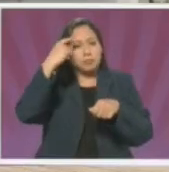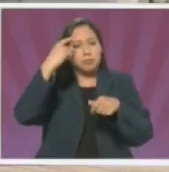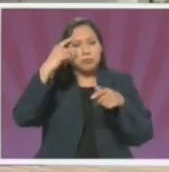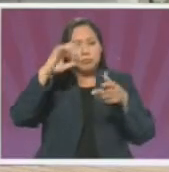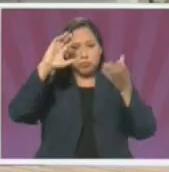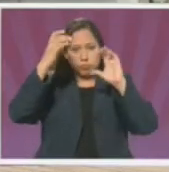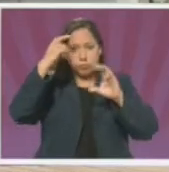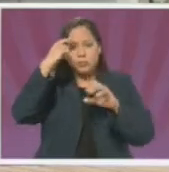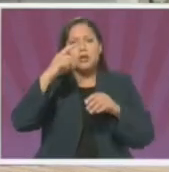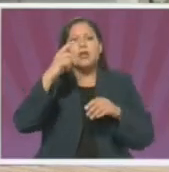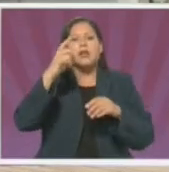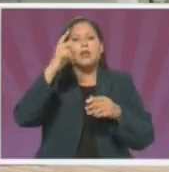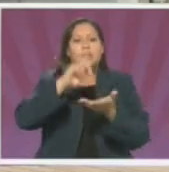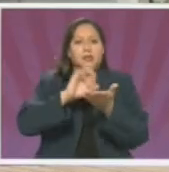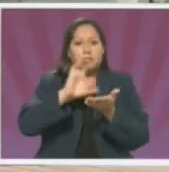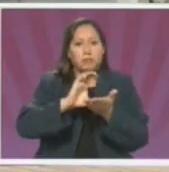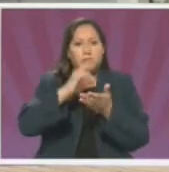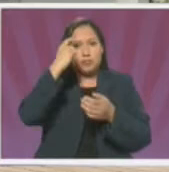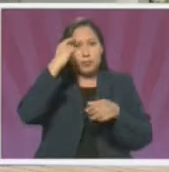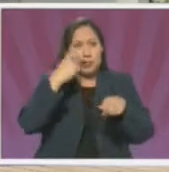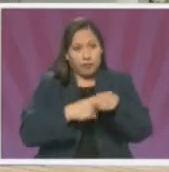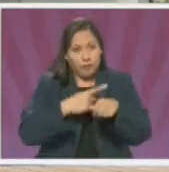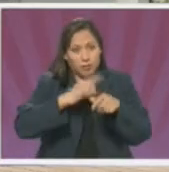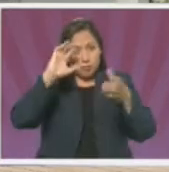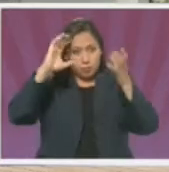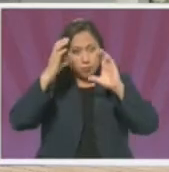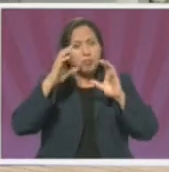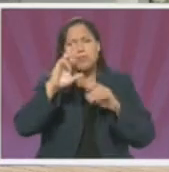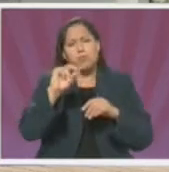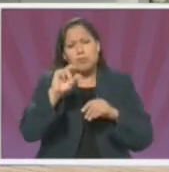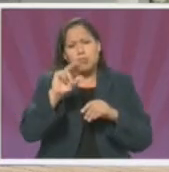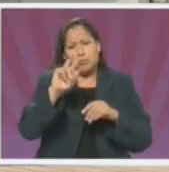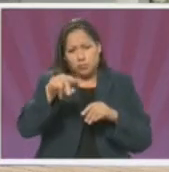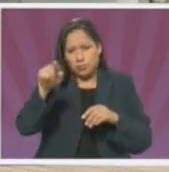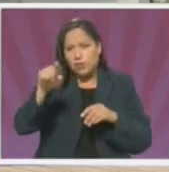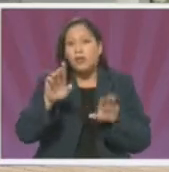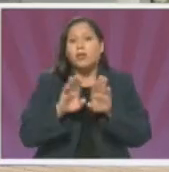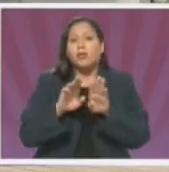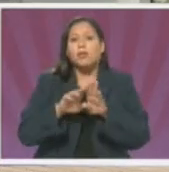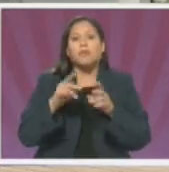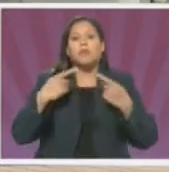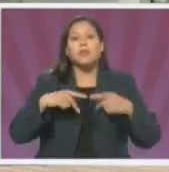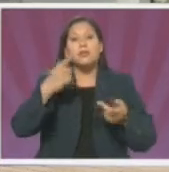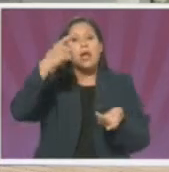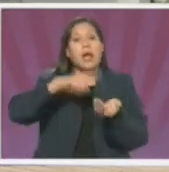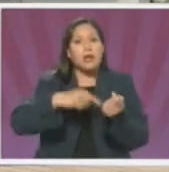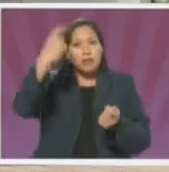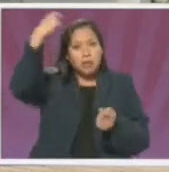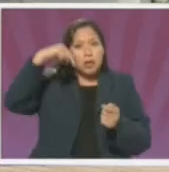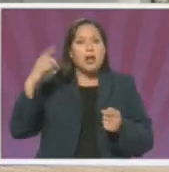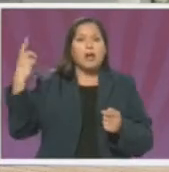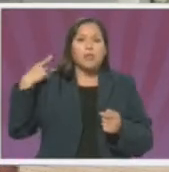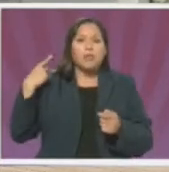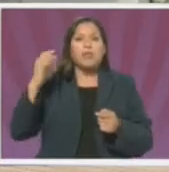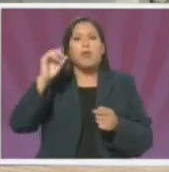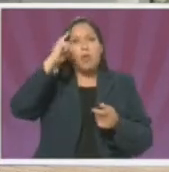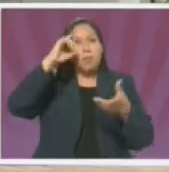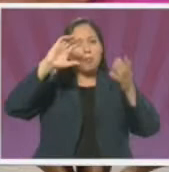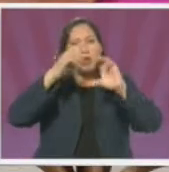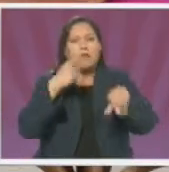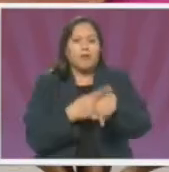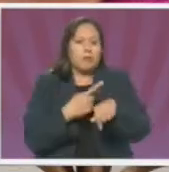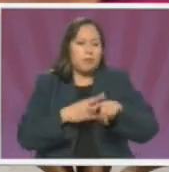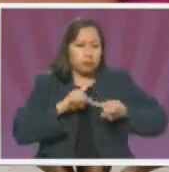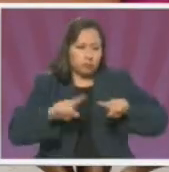aquel entonces, y que no eran considerados enfermos mentales, sino personas que se les había metido un demonio. O algún trastorno tenía, ¿no?